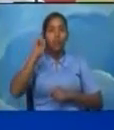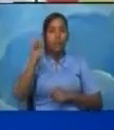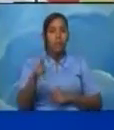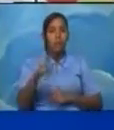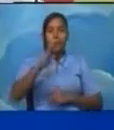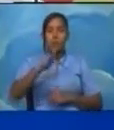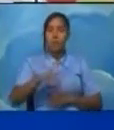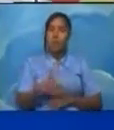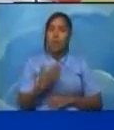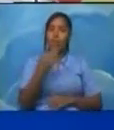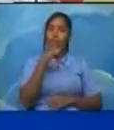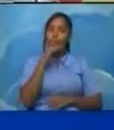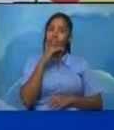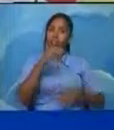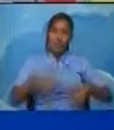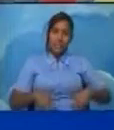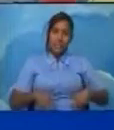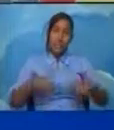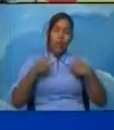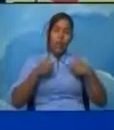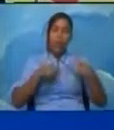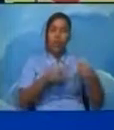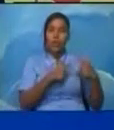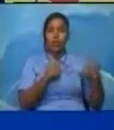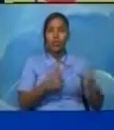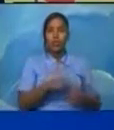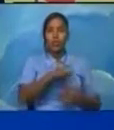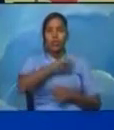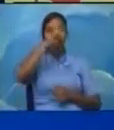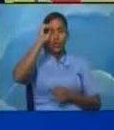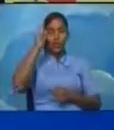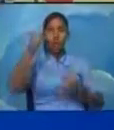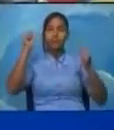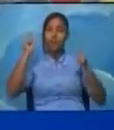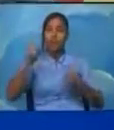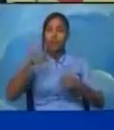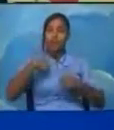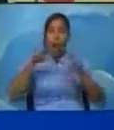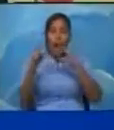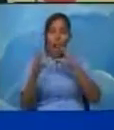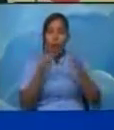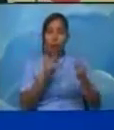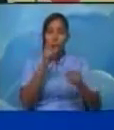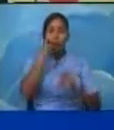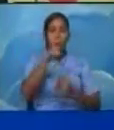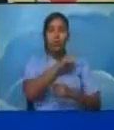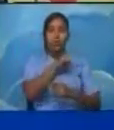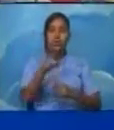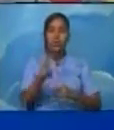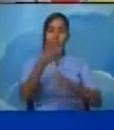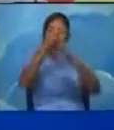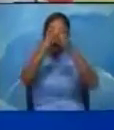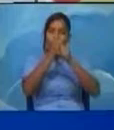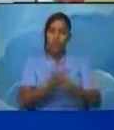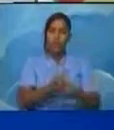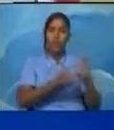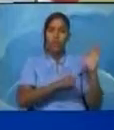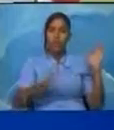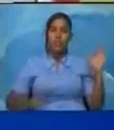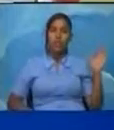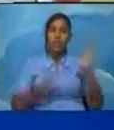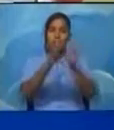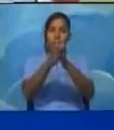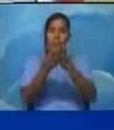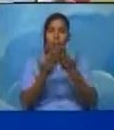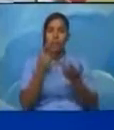pueden enojarlo. Si yo hablo positivamente, si yo confío en el Señor, la Biblia